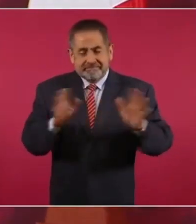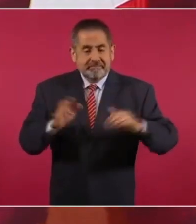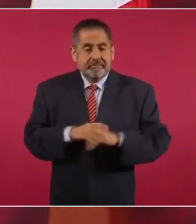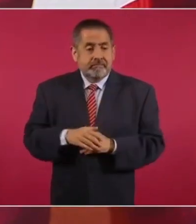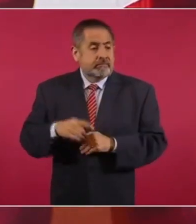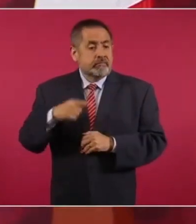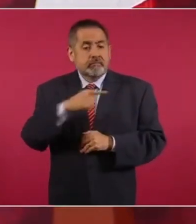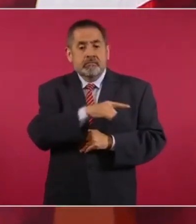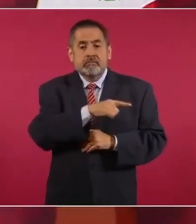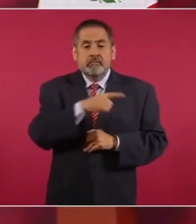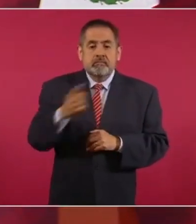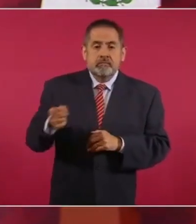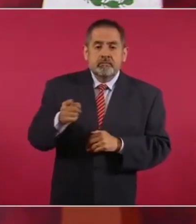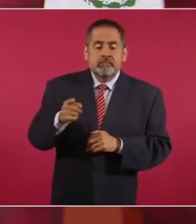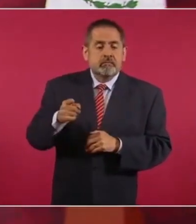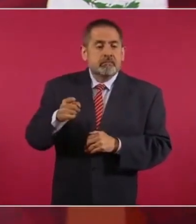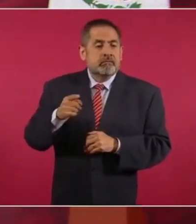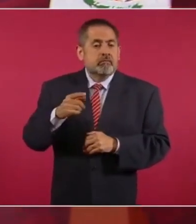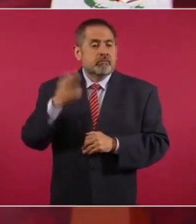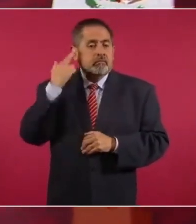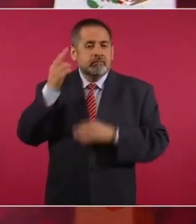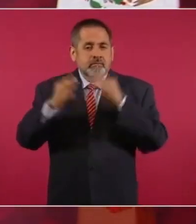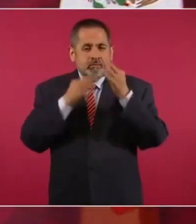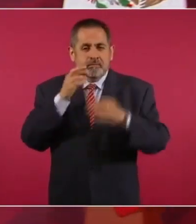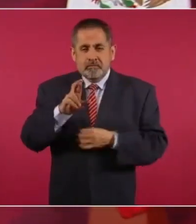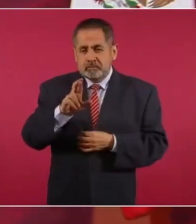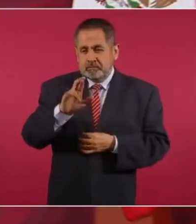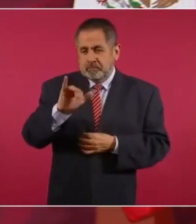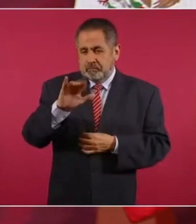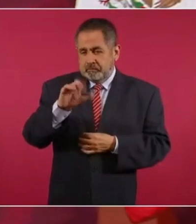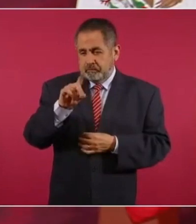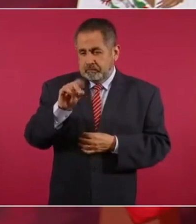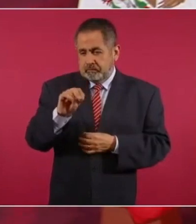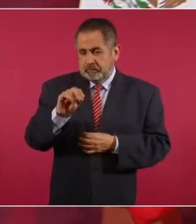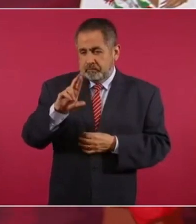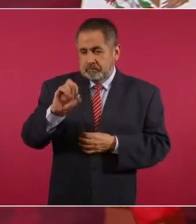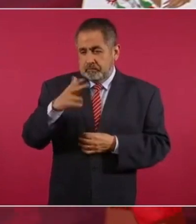el programa de Radio Fórmula de Ricardo Rocha.